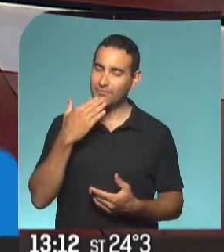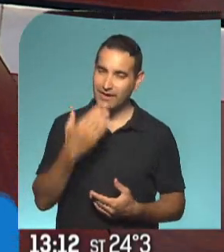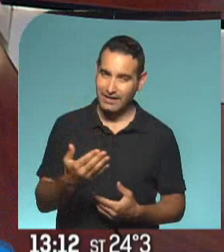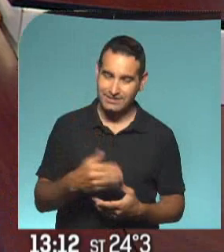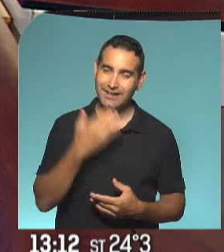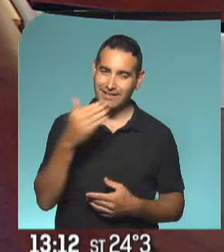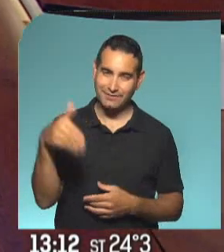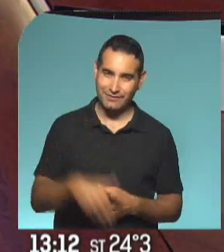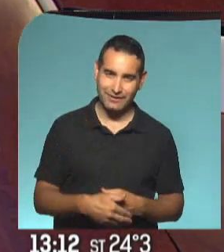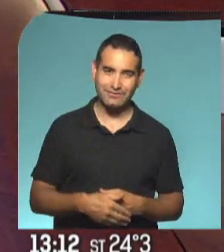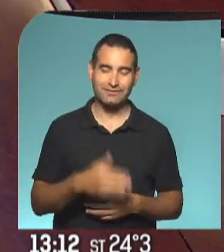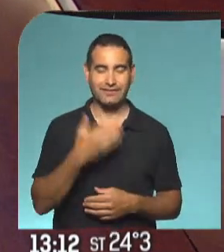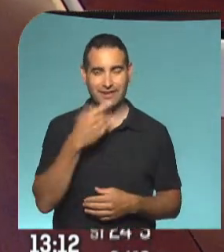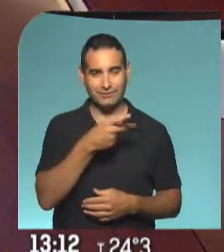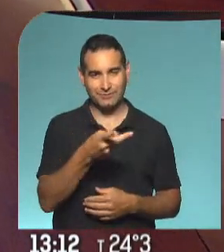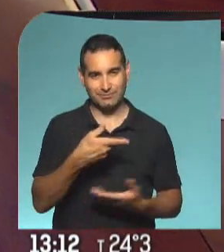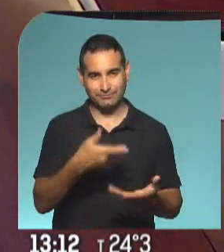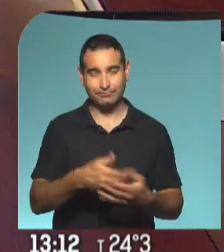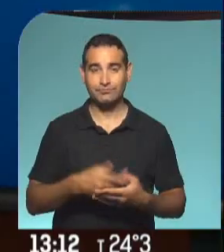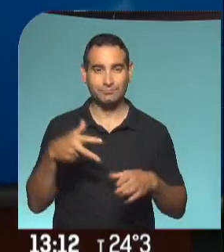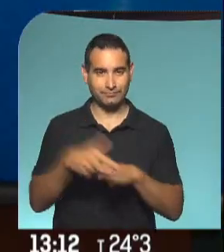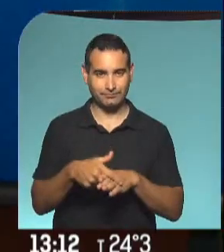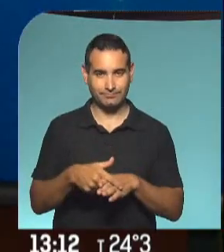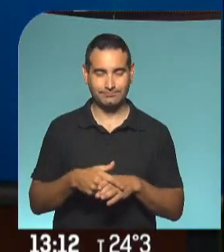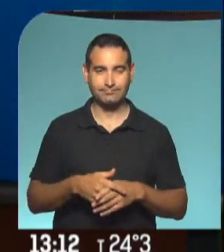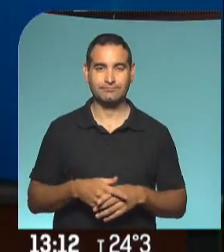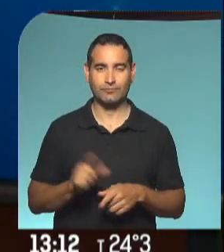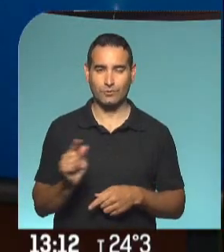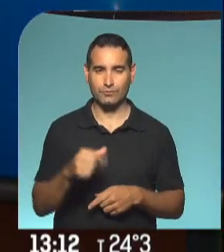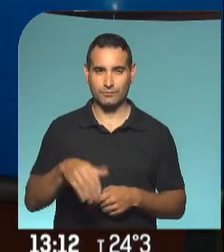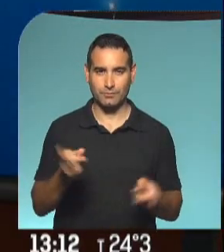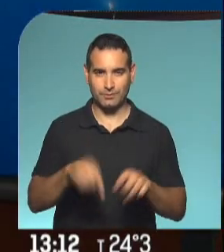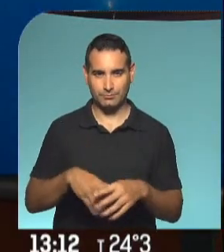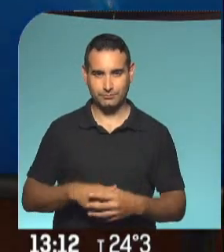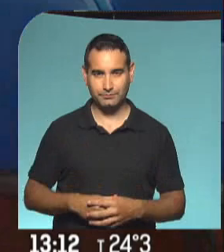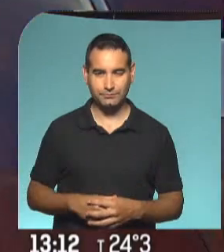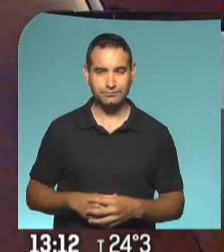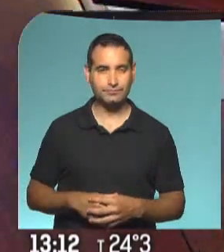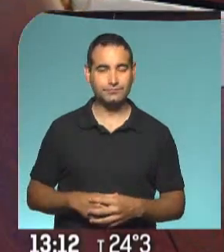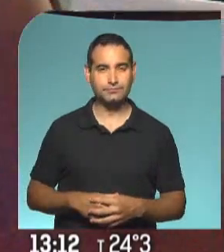Gracias por venir. Por favor, al contrario, gracias a ustedes. Hacemos una pausa ahora, breve, y volvemos en un ratito.